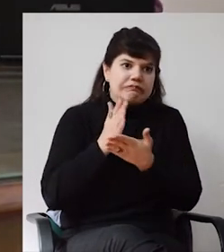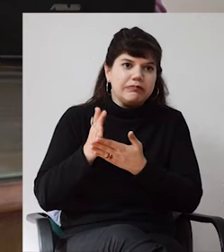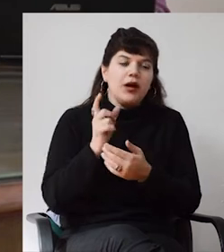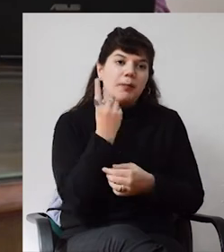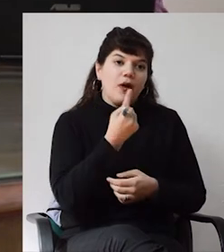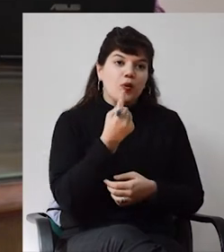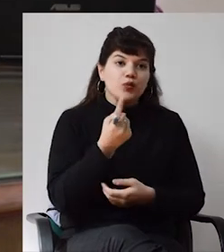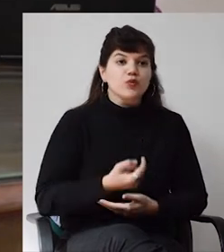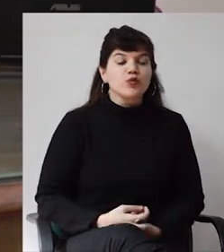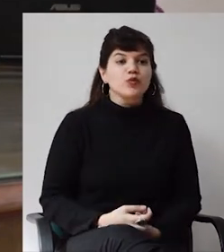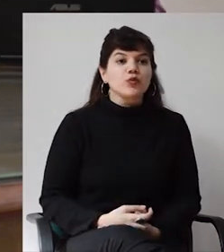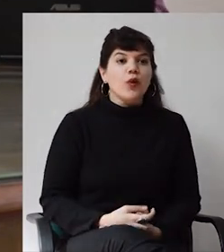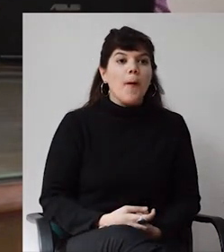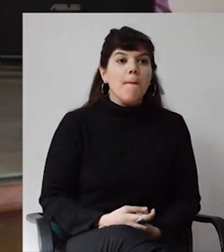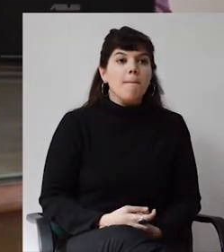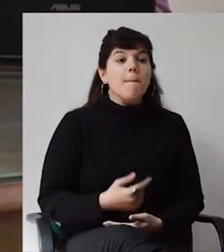estricta.